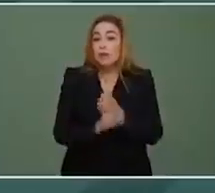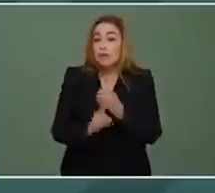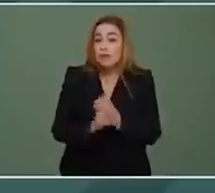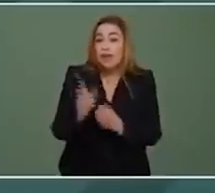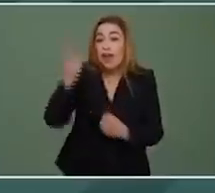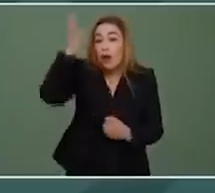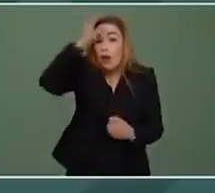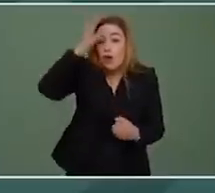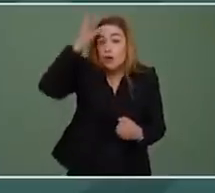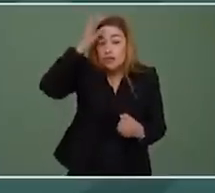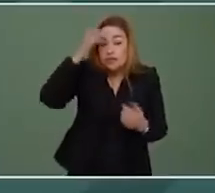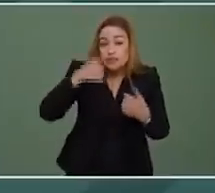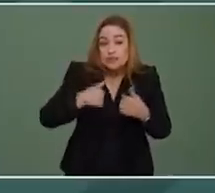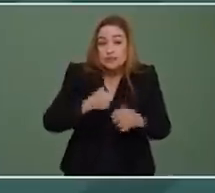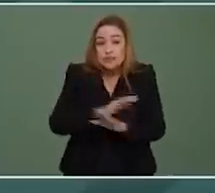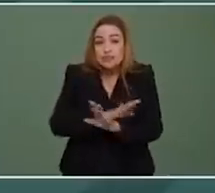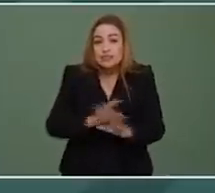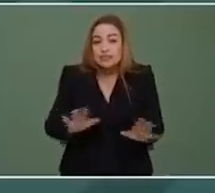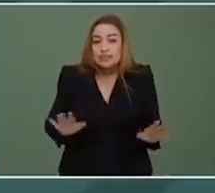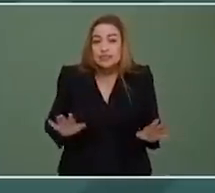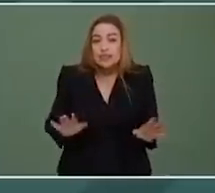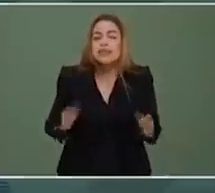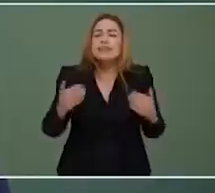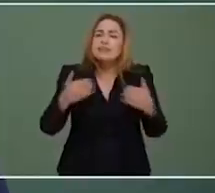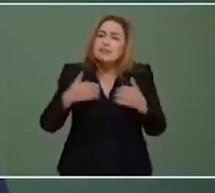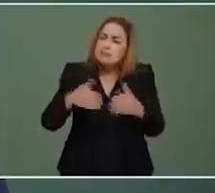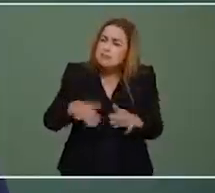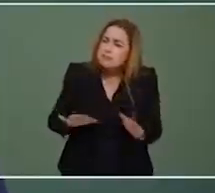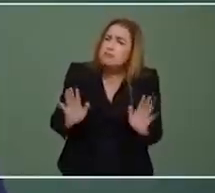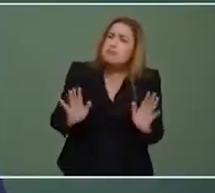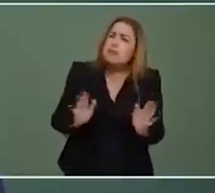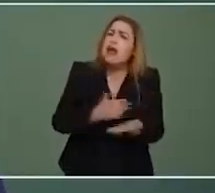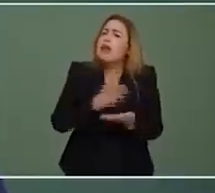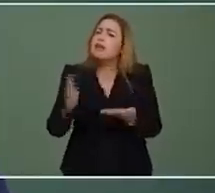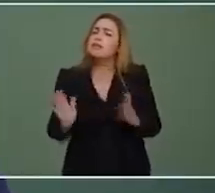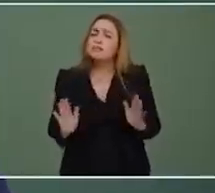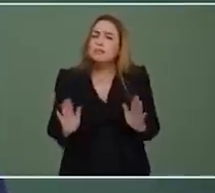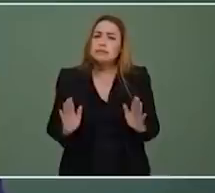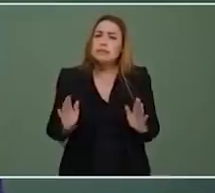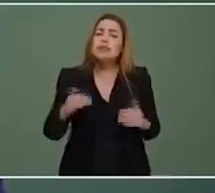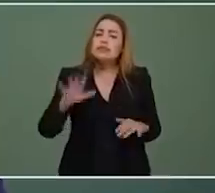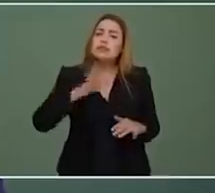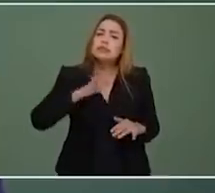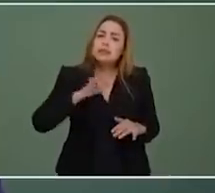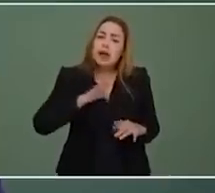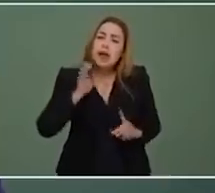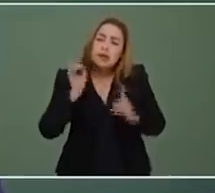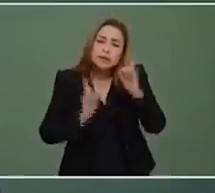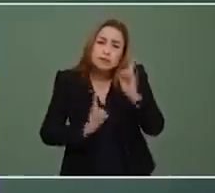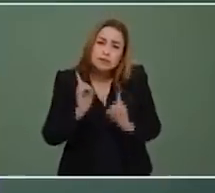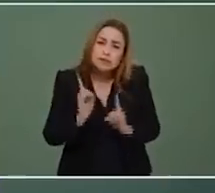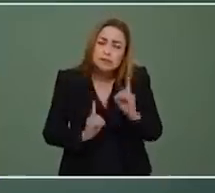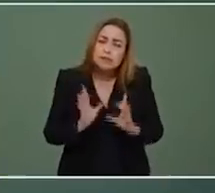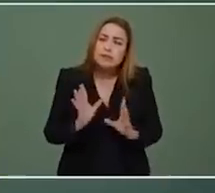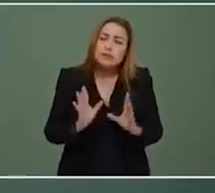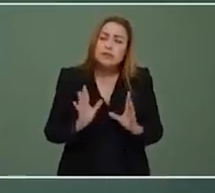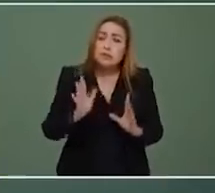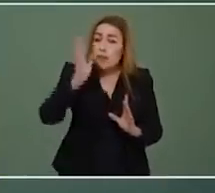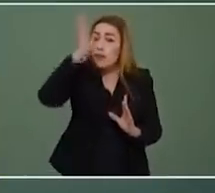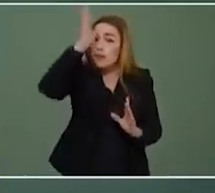por si quedara alguna duda de acuerdo a la